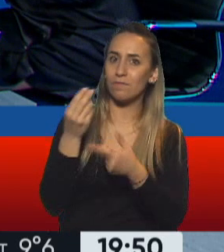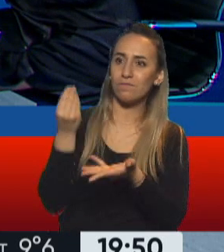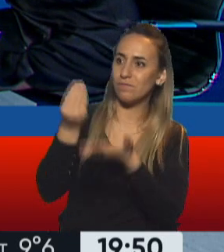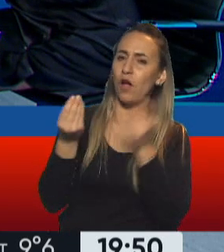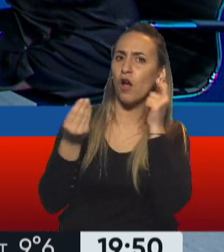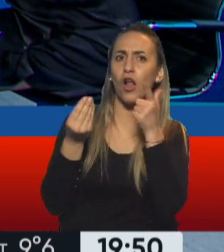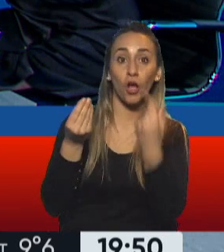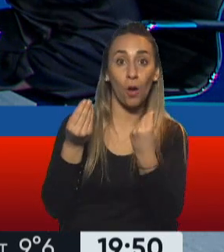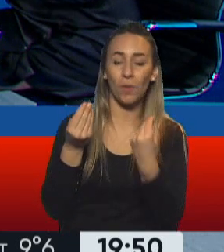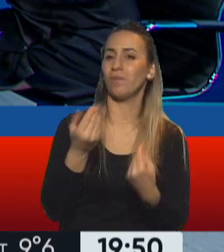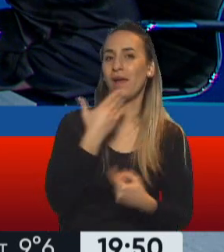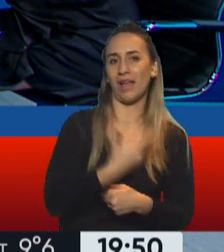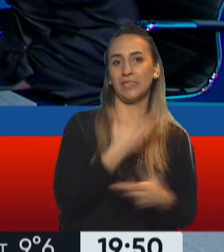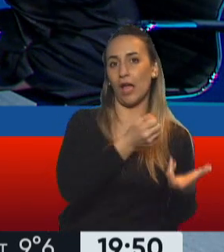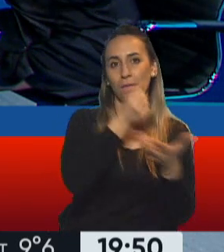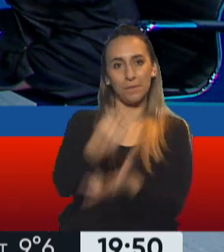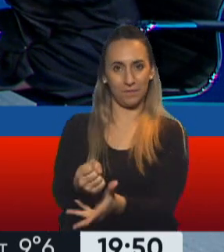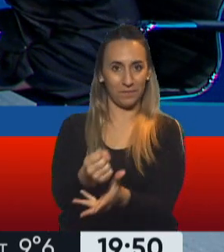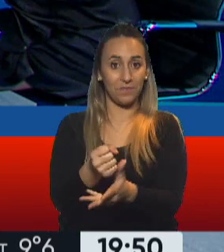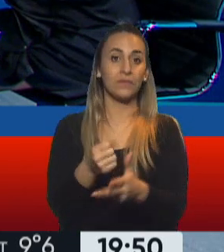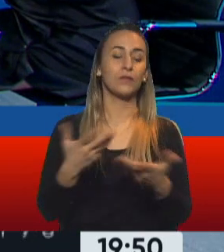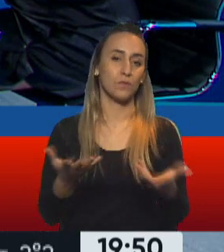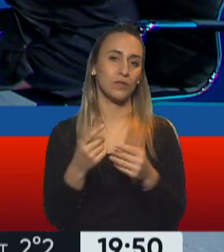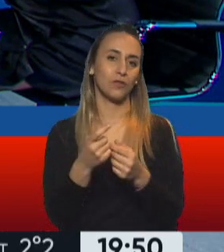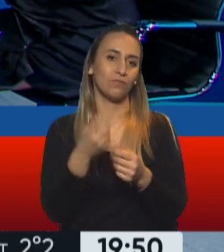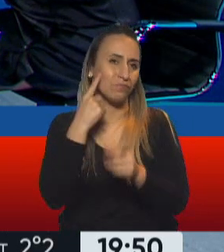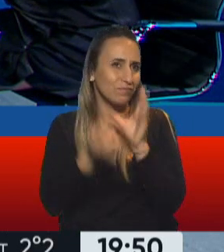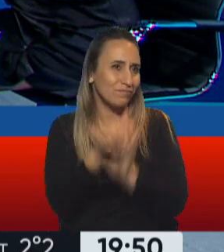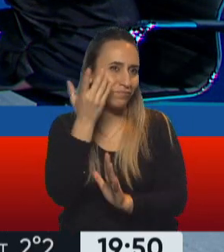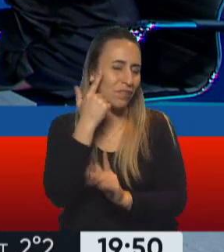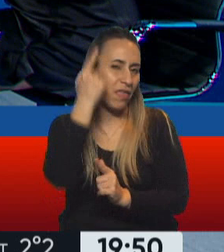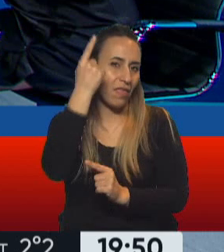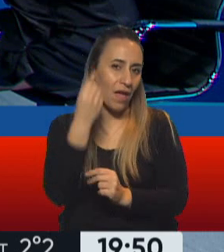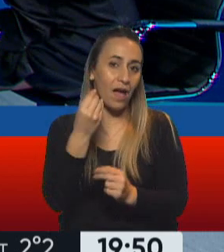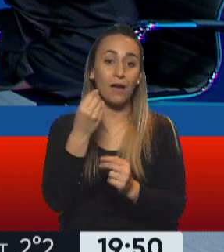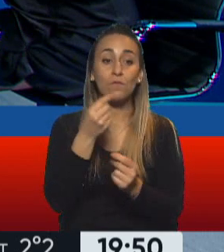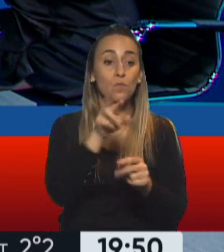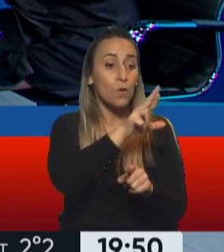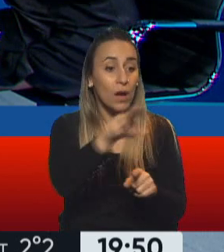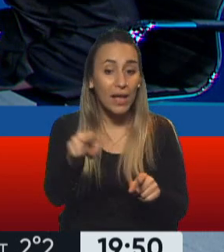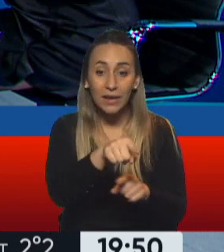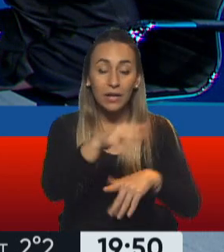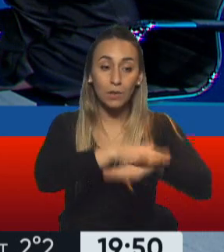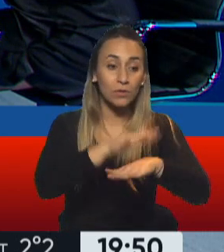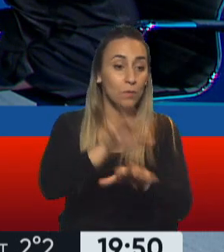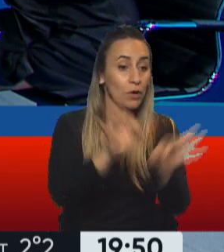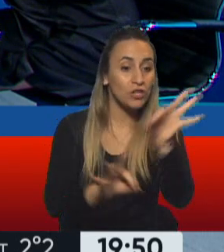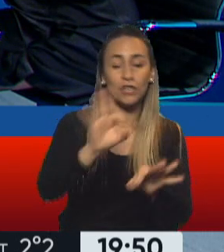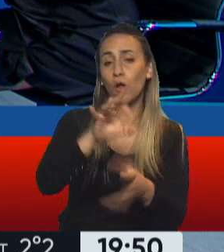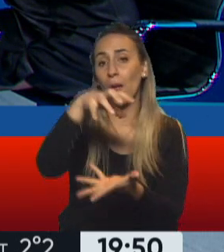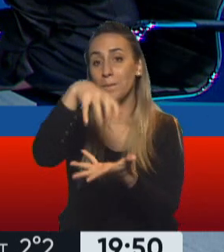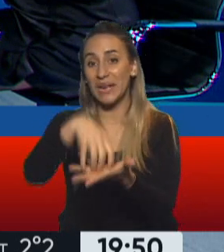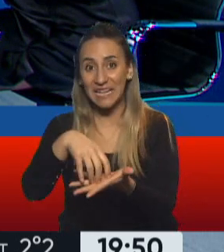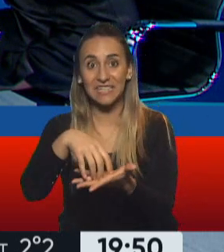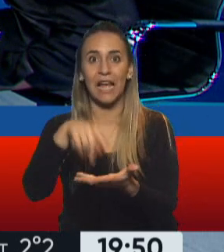y todas las mujeres todas las pymes que tienen tienen llevar adelante un proyecto una empresa pueden tener en esta